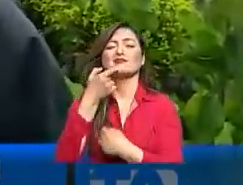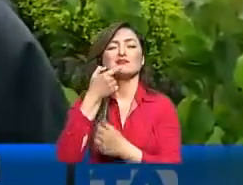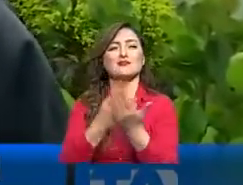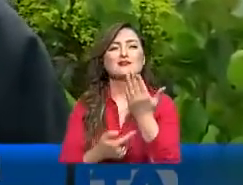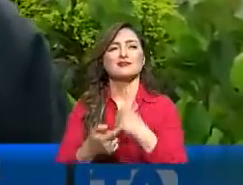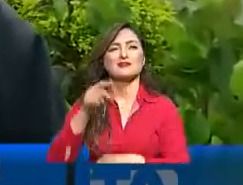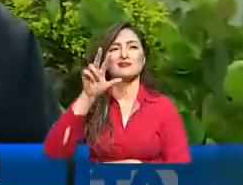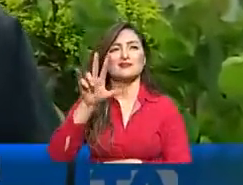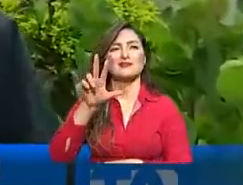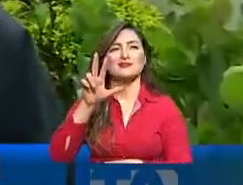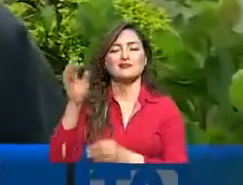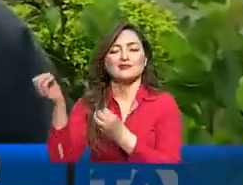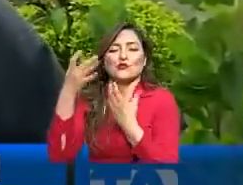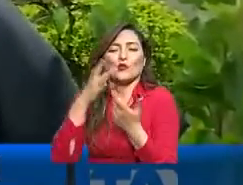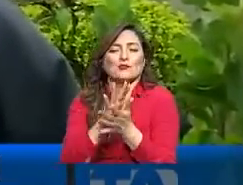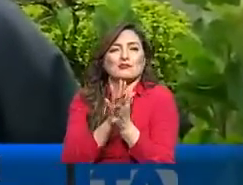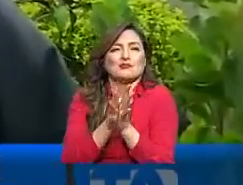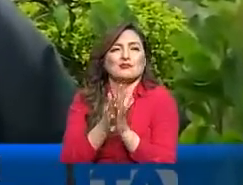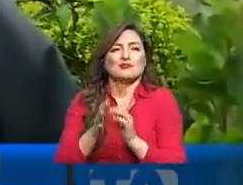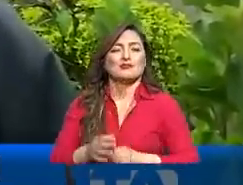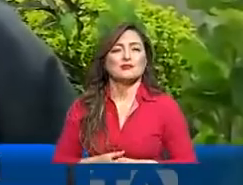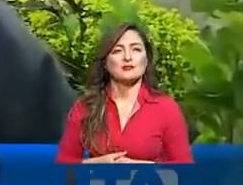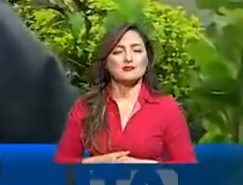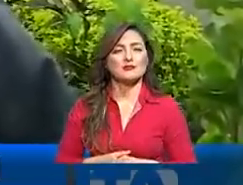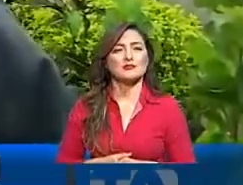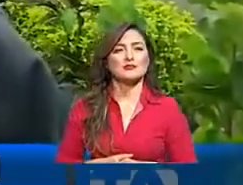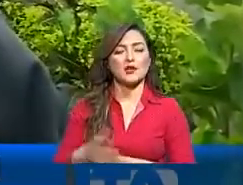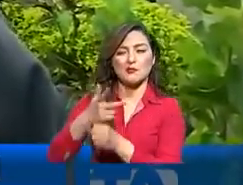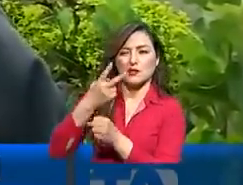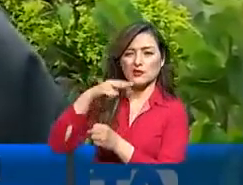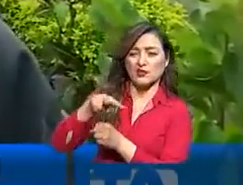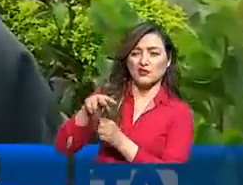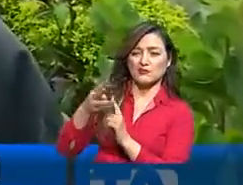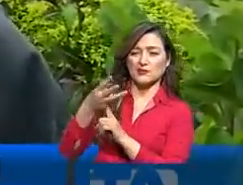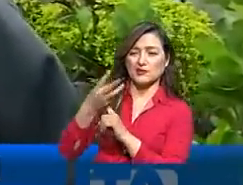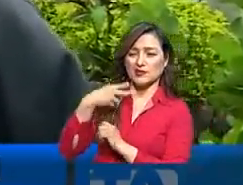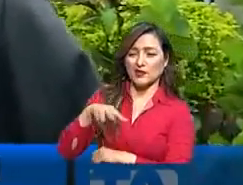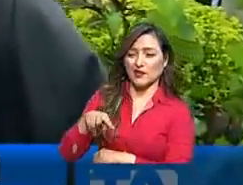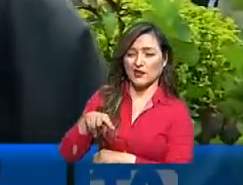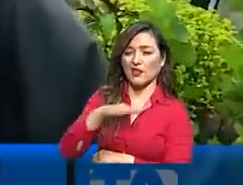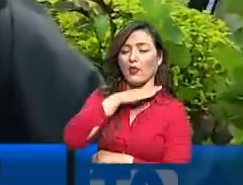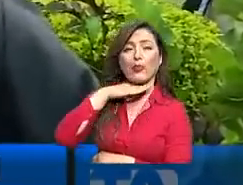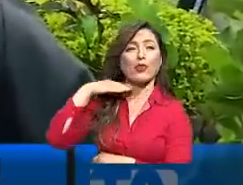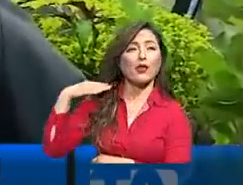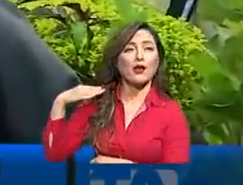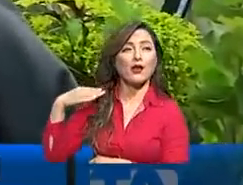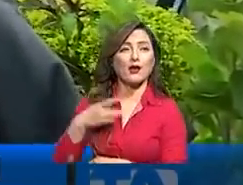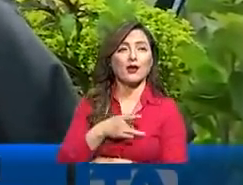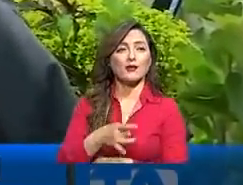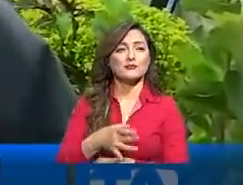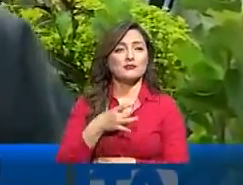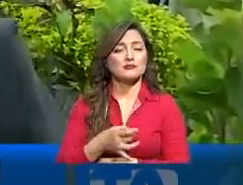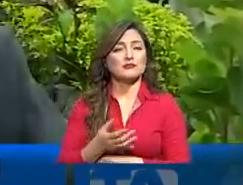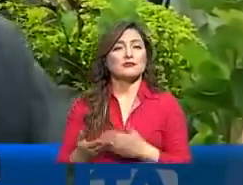momento? En el 3, pero no dicen nada. Nosotros lo reconocimos por intermedio del video. Sí, está decapitado y no es doloroso esto,